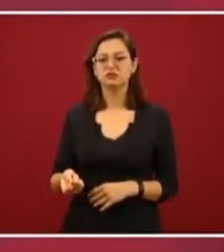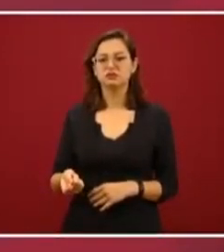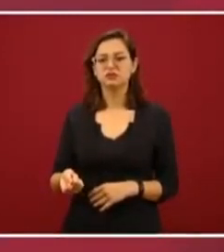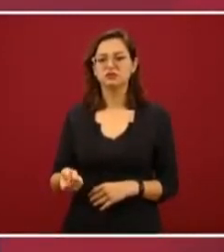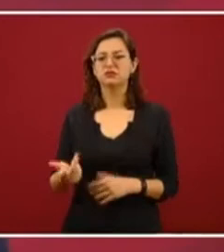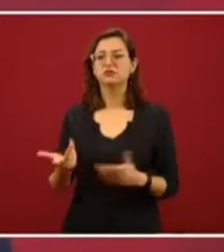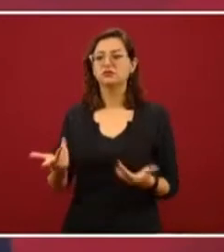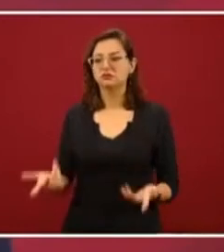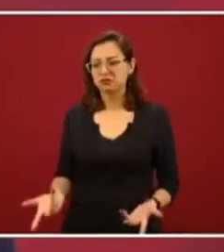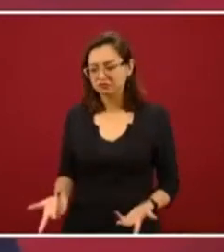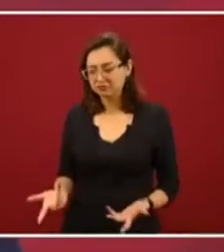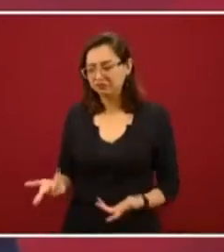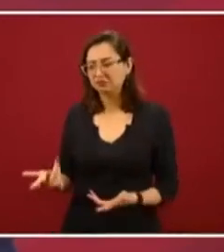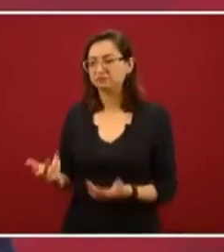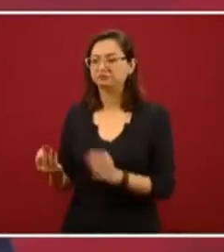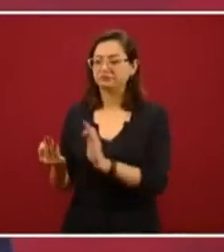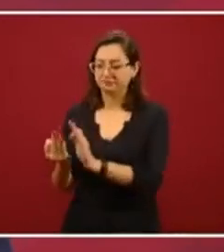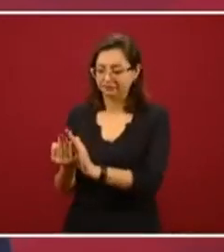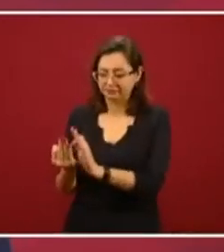guardar distancia,